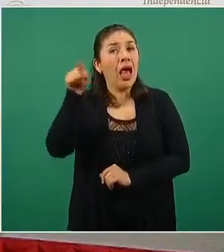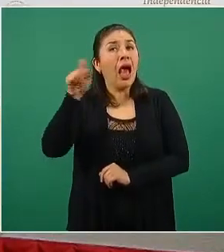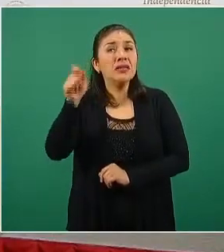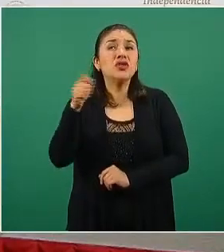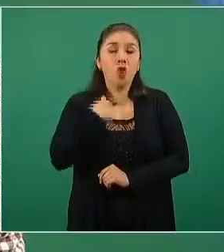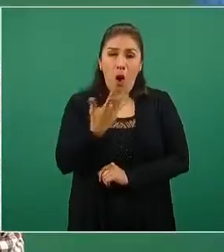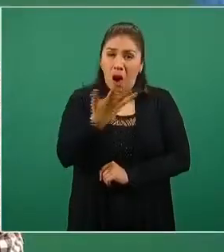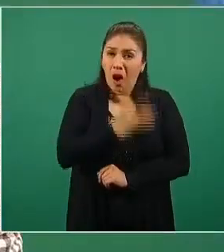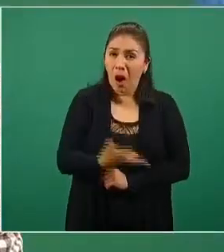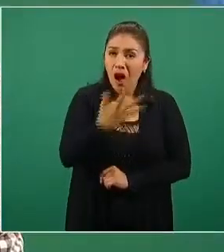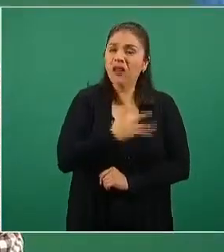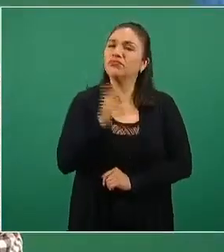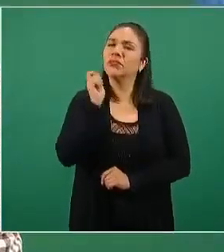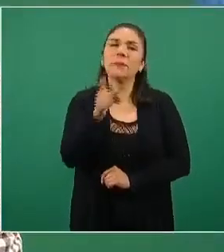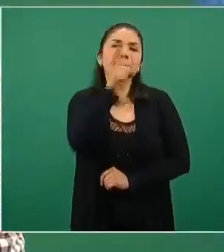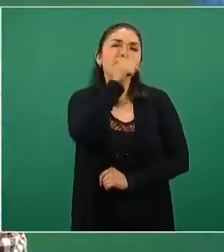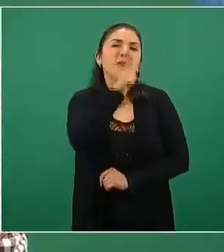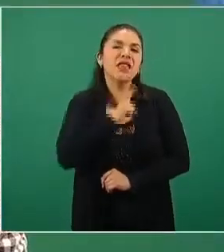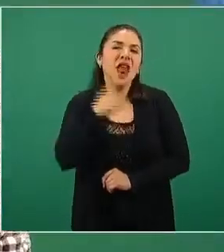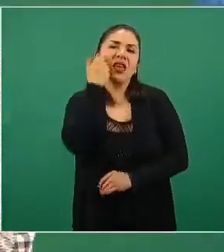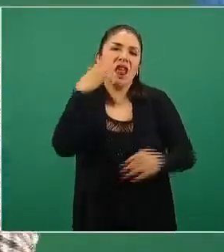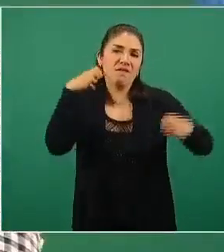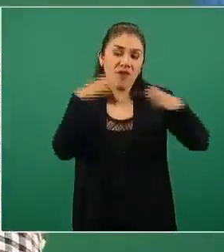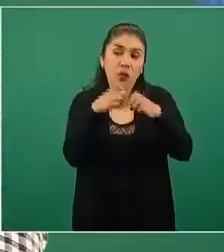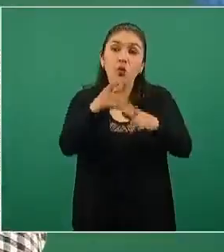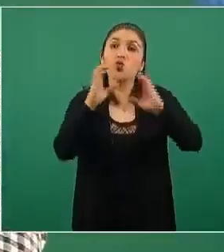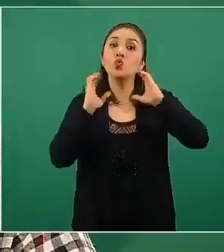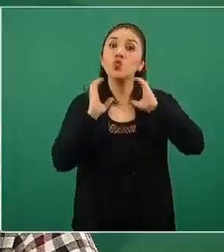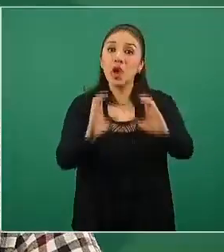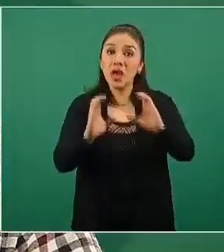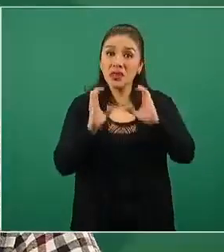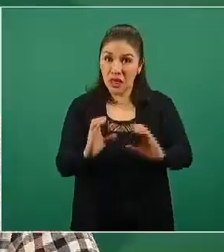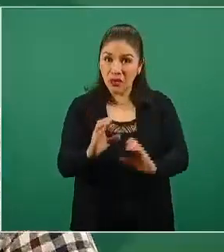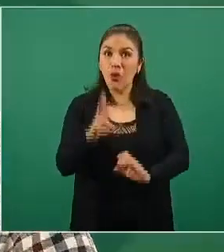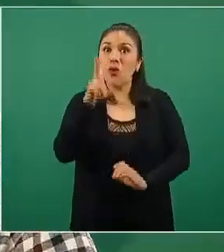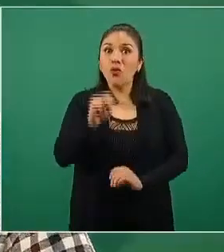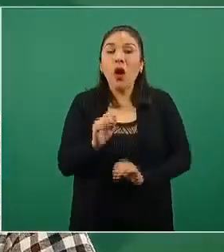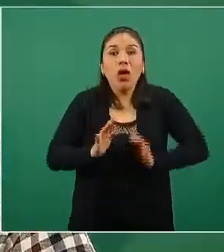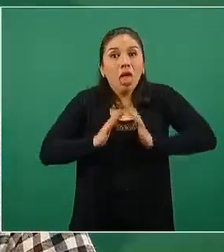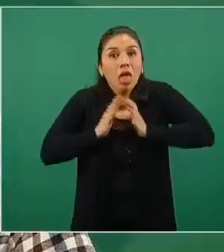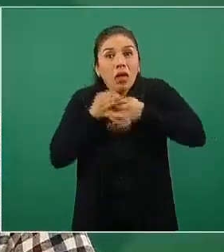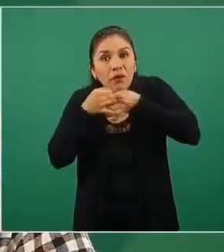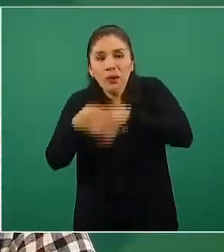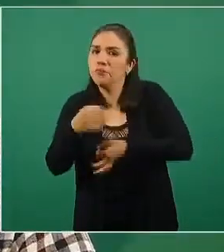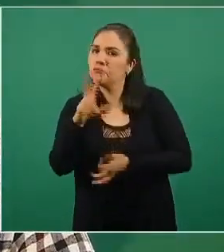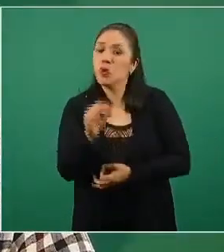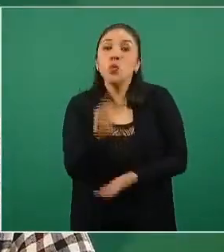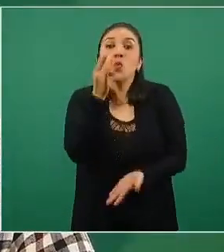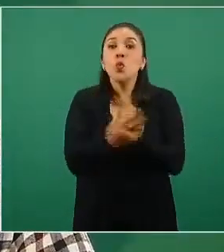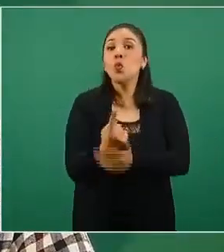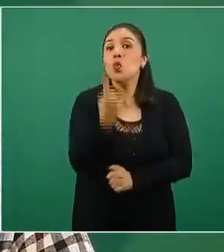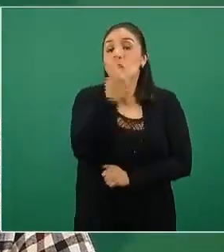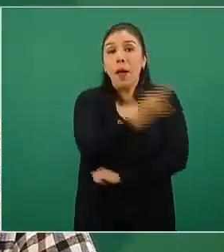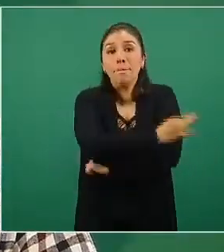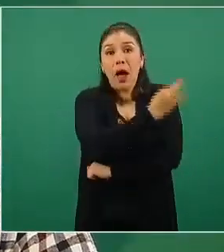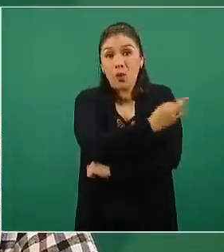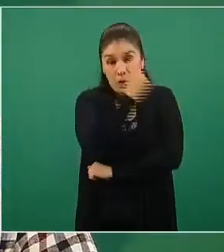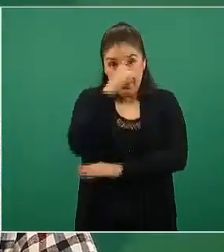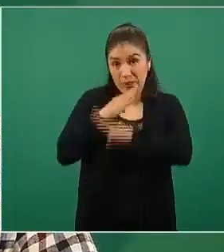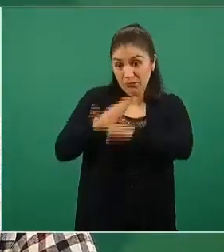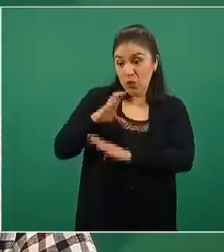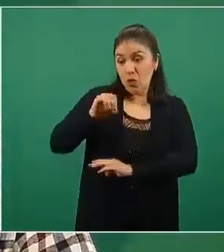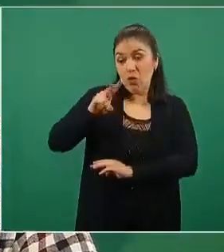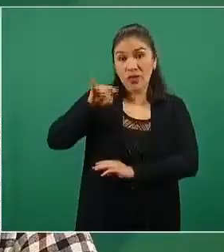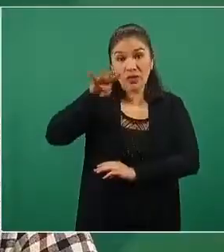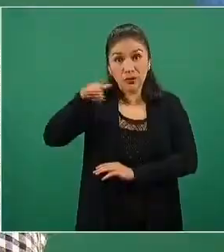un intento de fraude. Entonces tenga mucho cuidado, no se deje engañar. La única vacuna contra COVID-19 que se